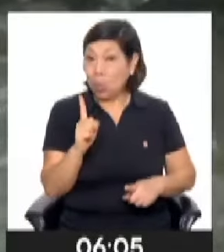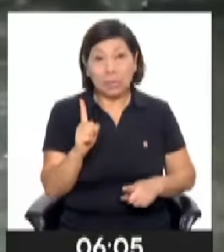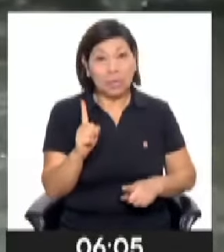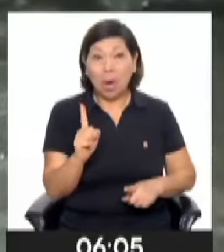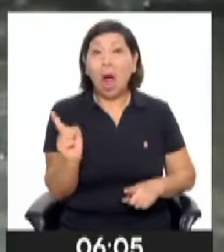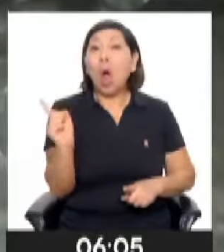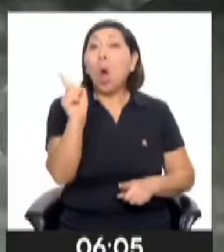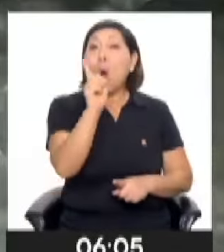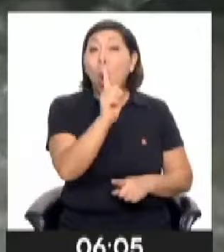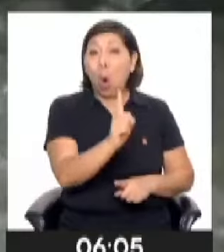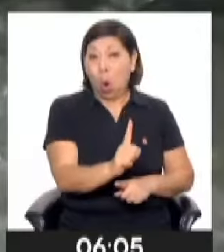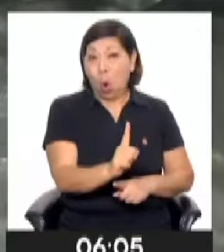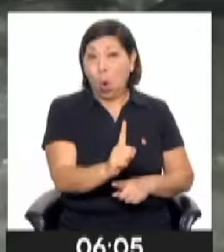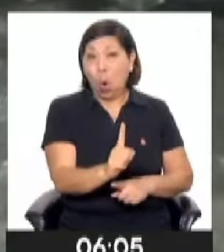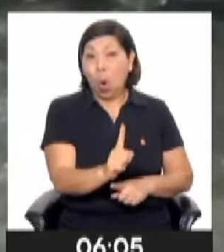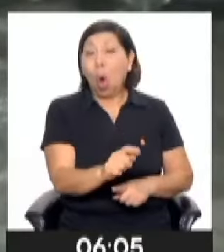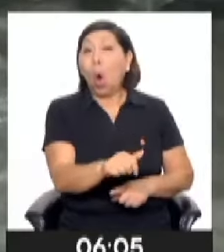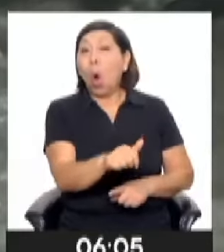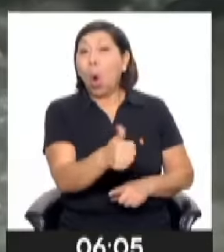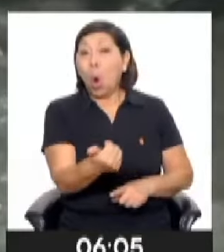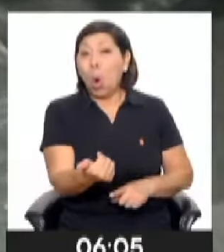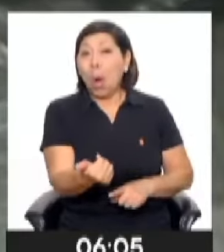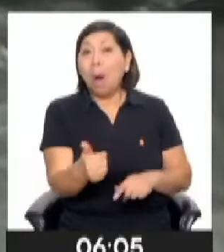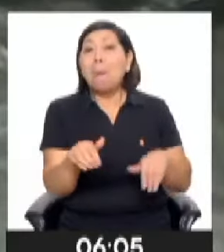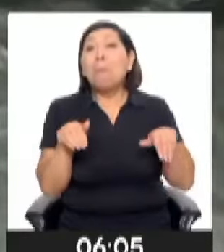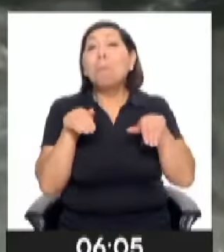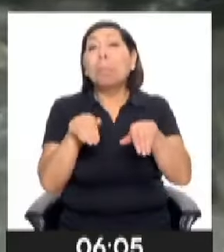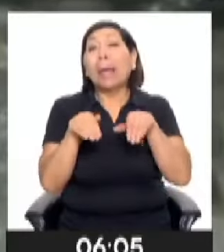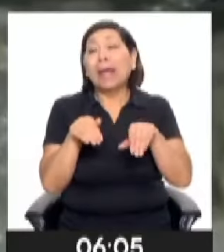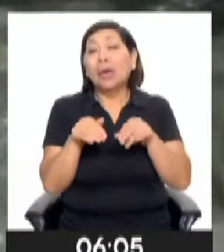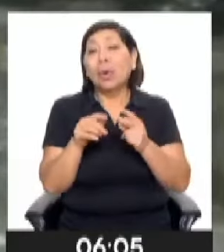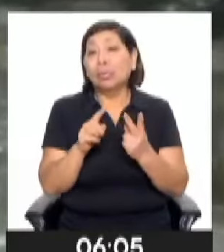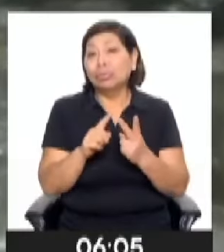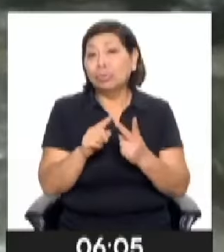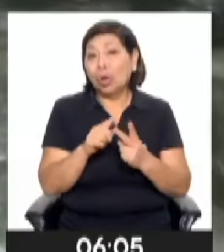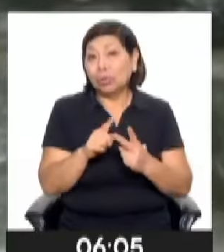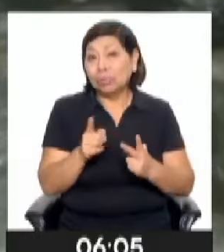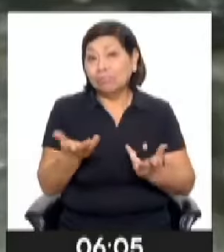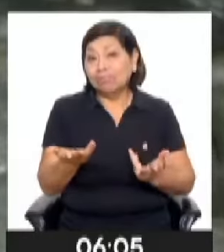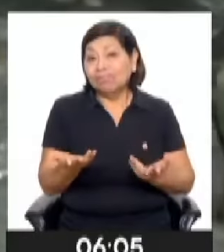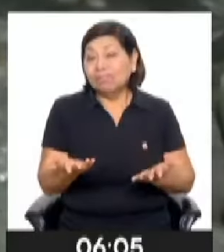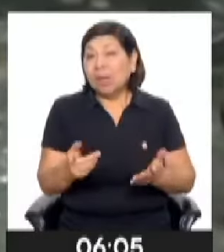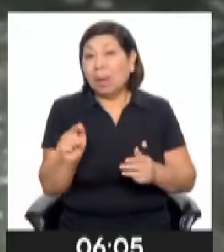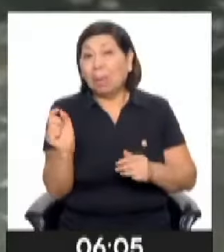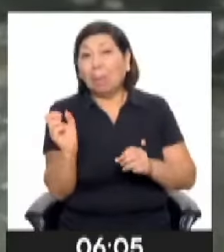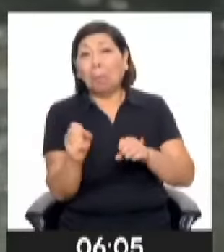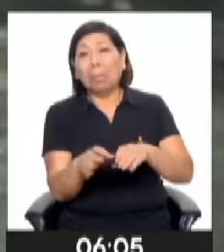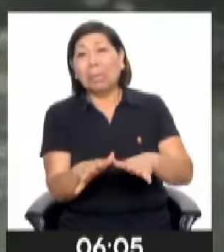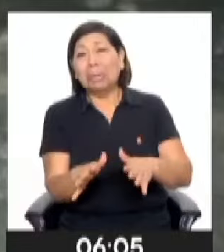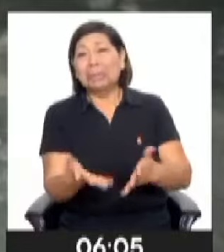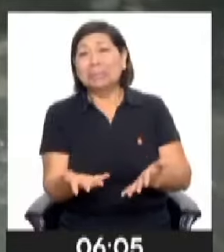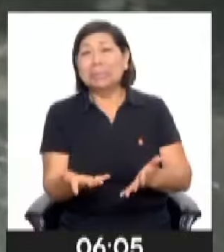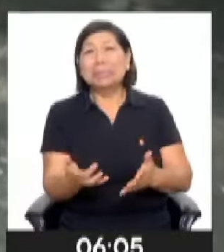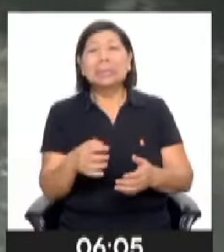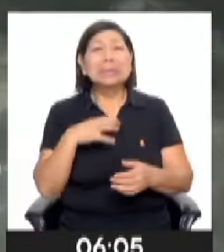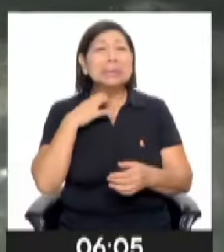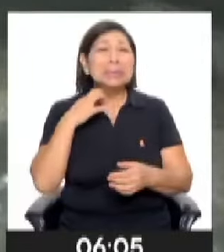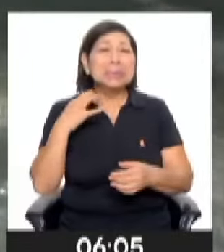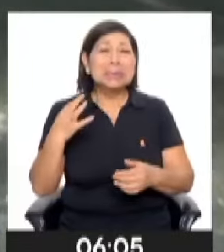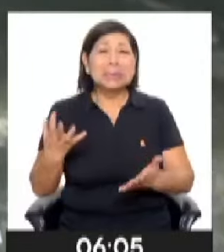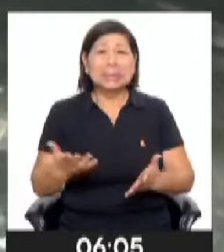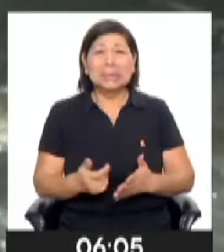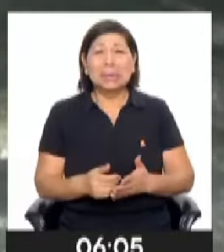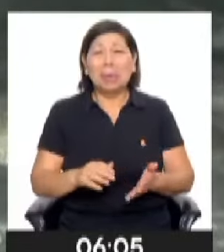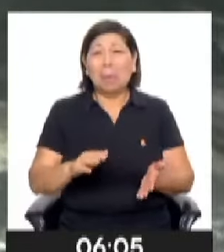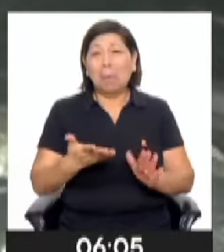también están los restos de un animalito que sería un perro, que también se encuentra con su cadena en el cuello. Al parecer